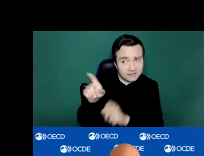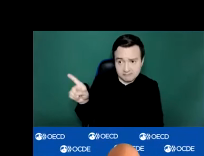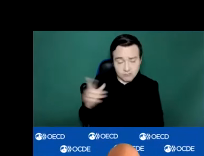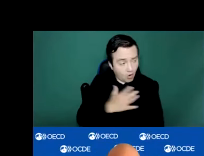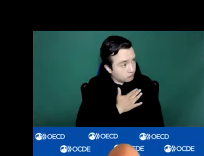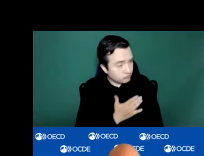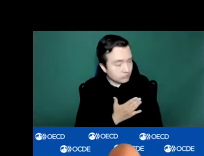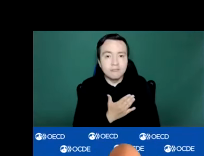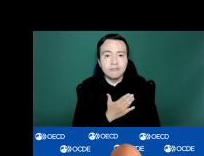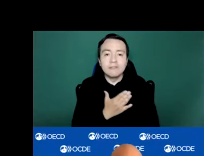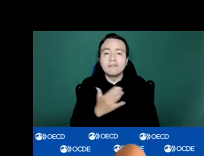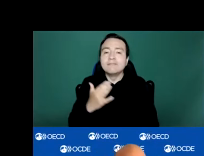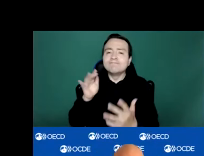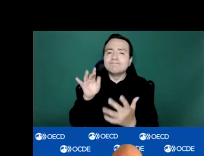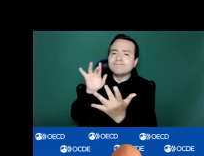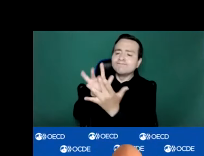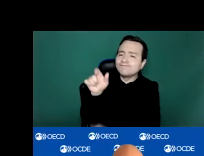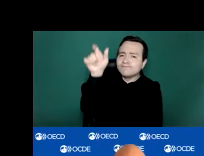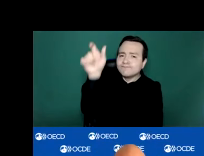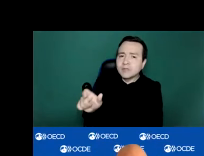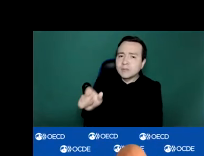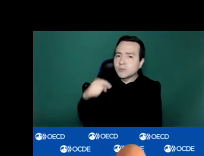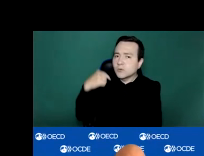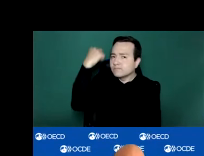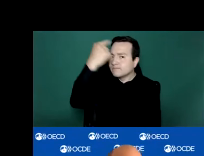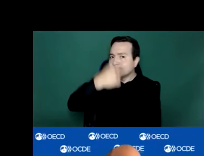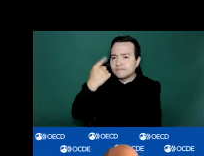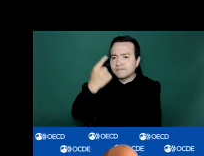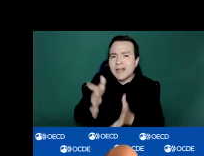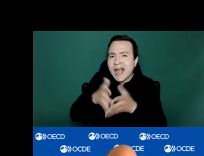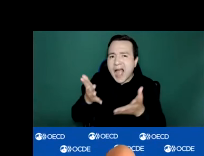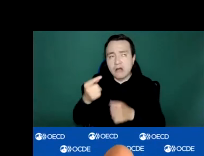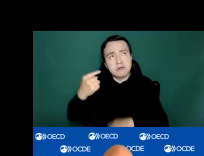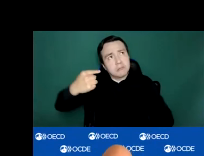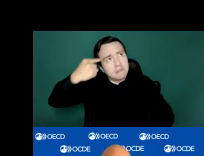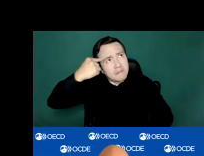paciente desde la perspectiva de los usuarios de servicios de salud.